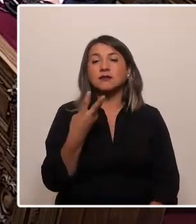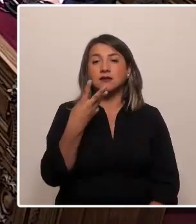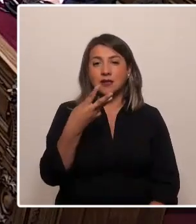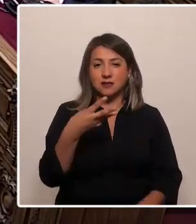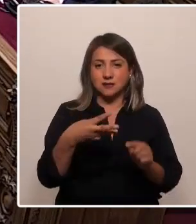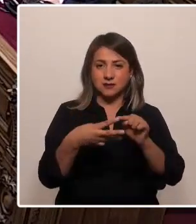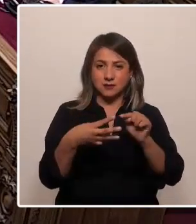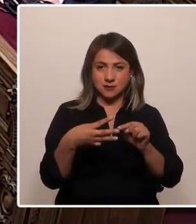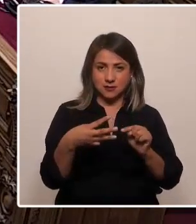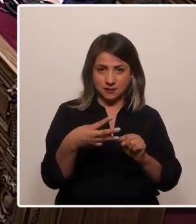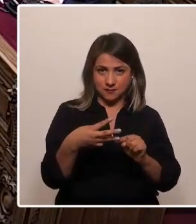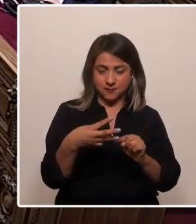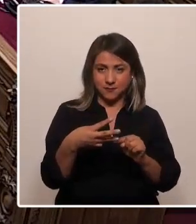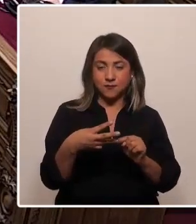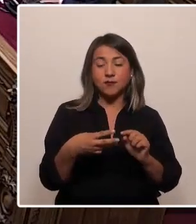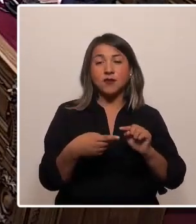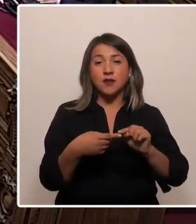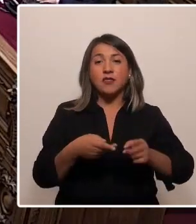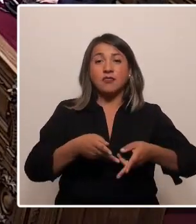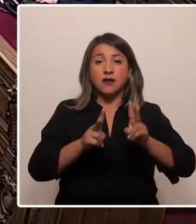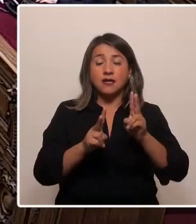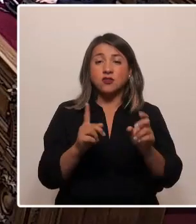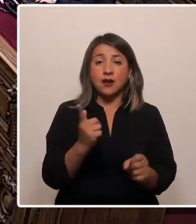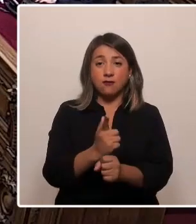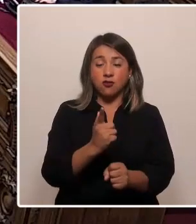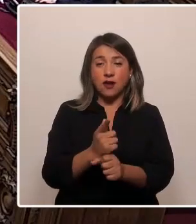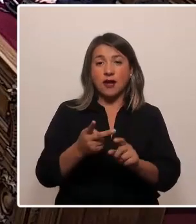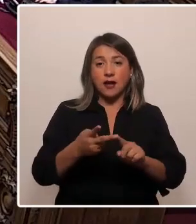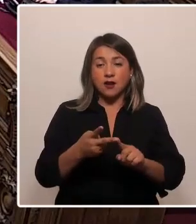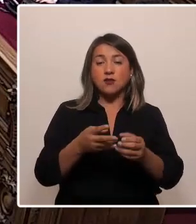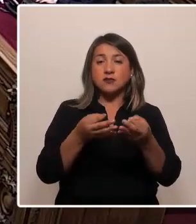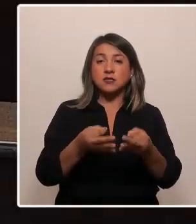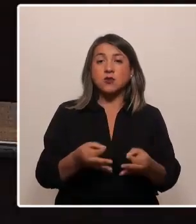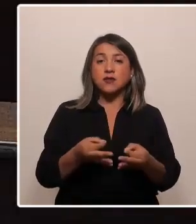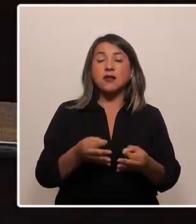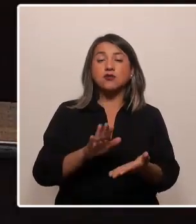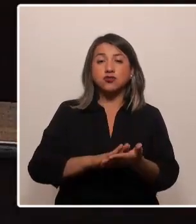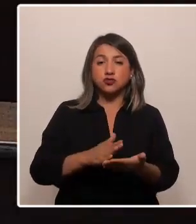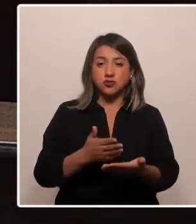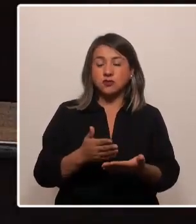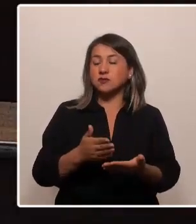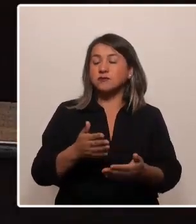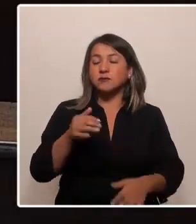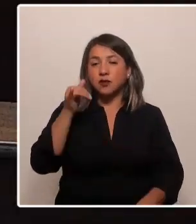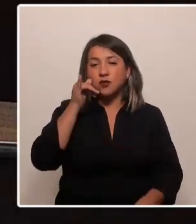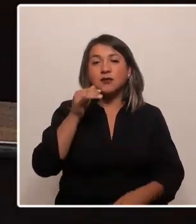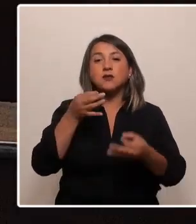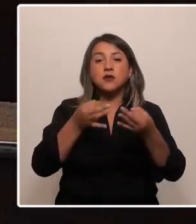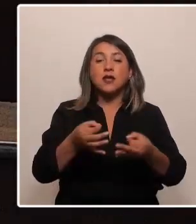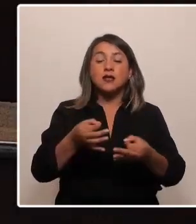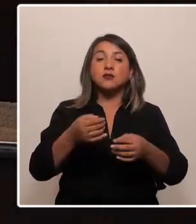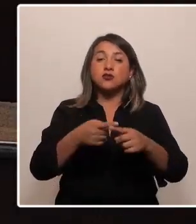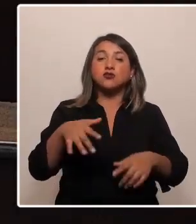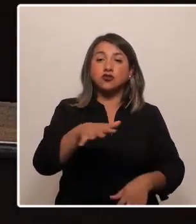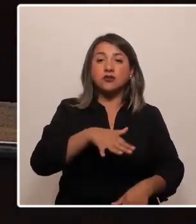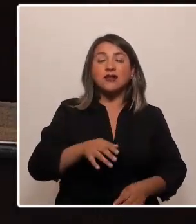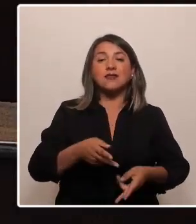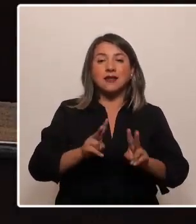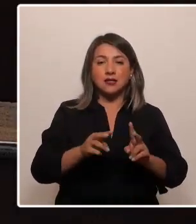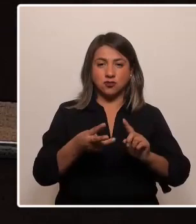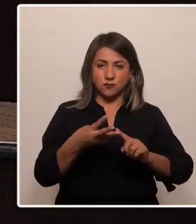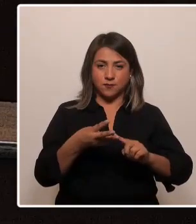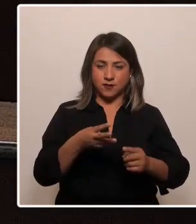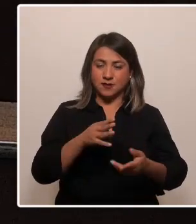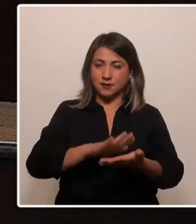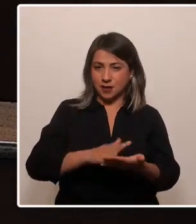en particular: los derechos laborales, la seguridad social y el derecho a la salud. Al igual que muchas otras